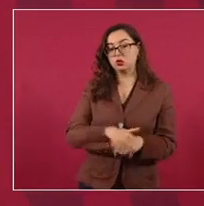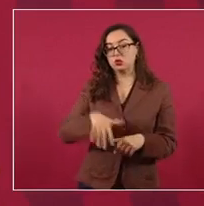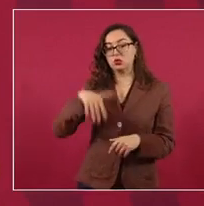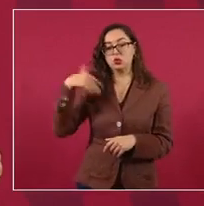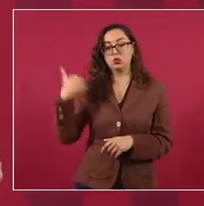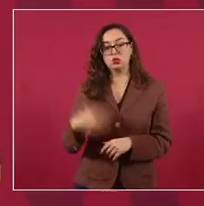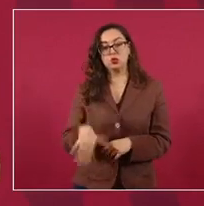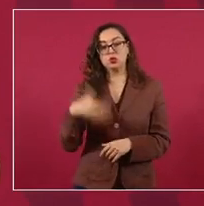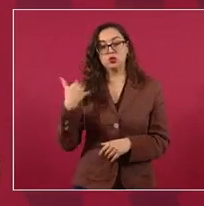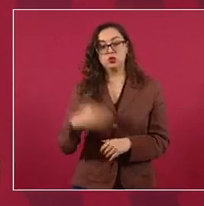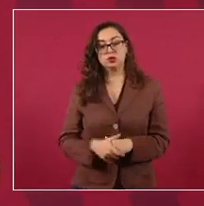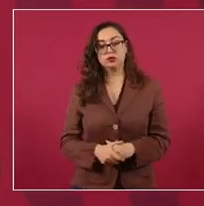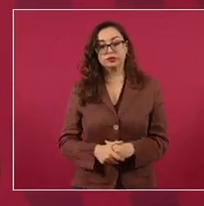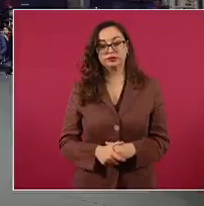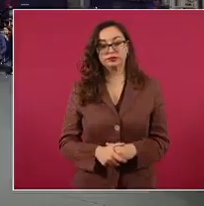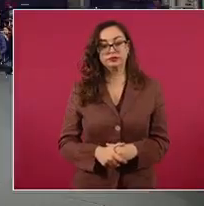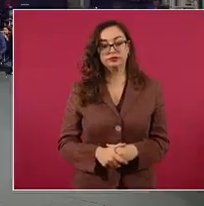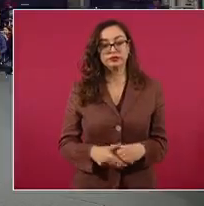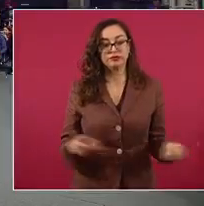en Israel.